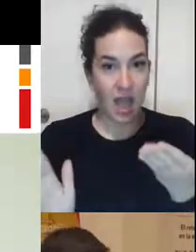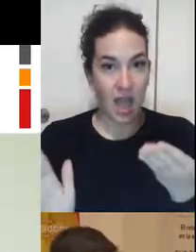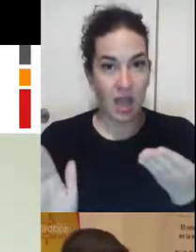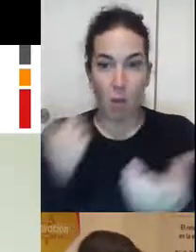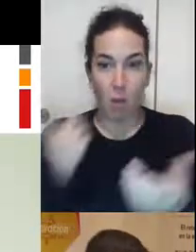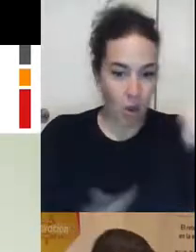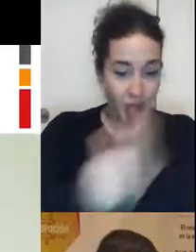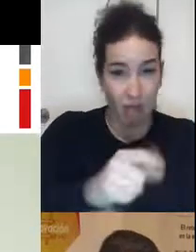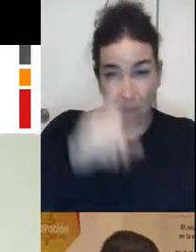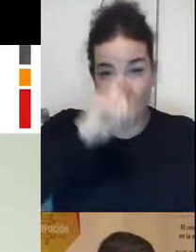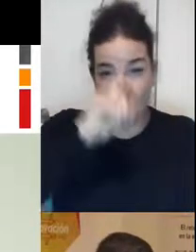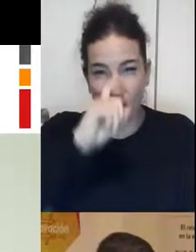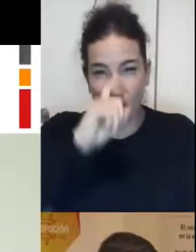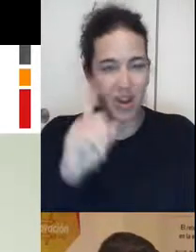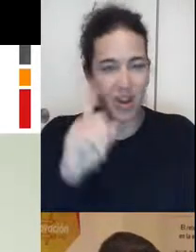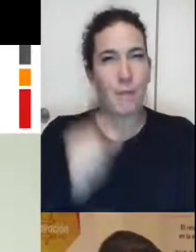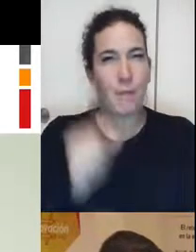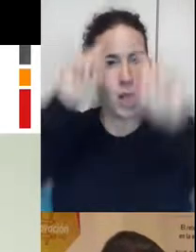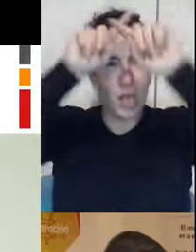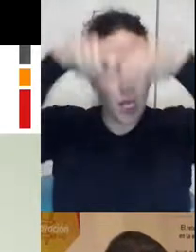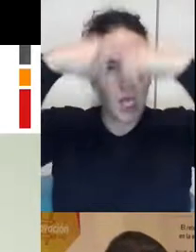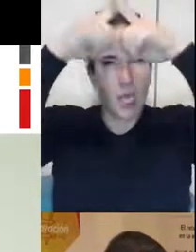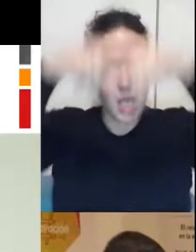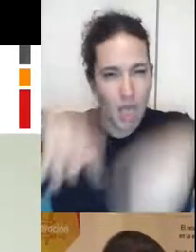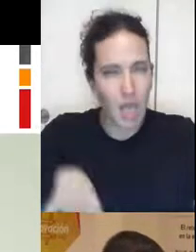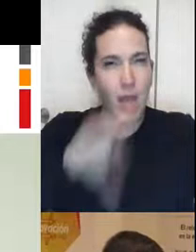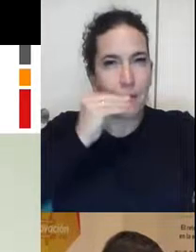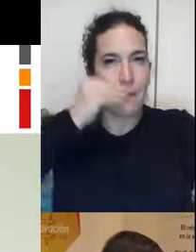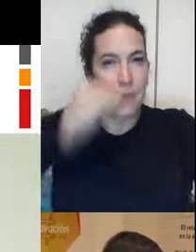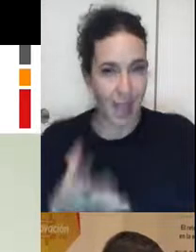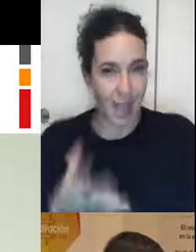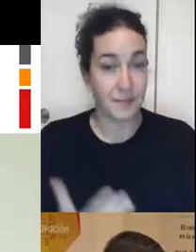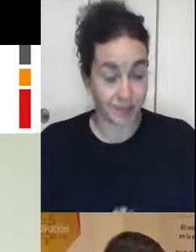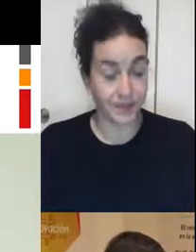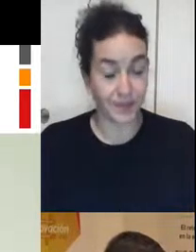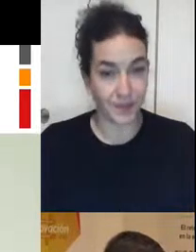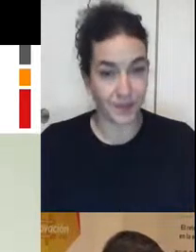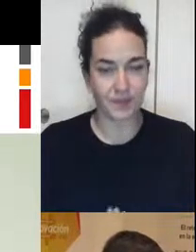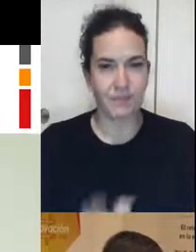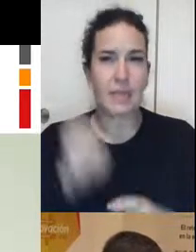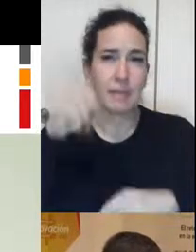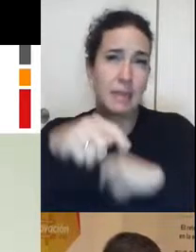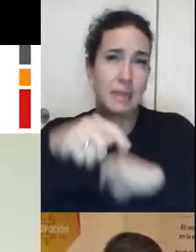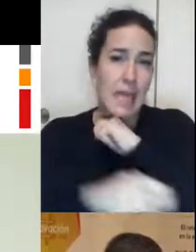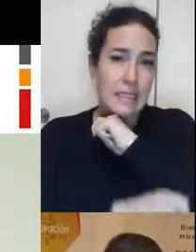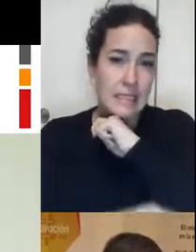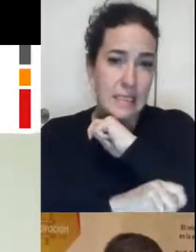priorice a lo entendible en ese sentido, ¿no? Y a lo estratégico